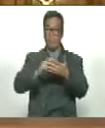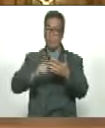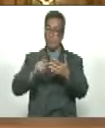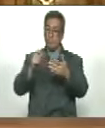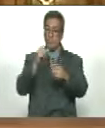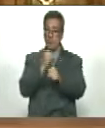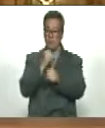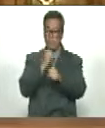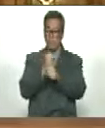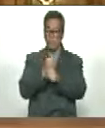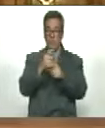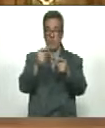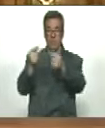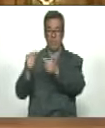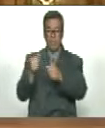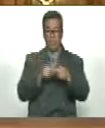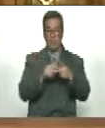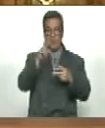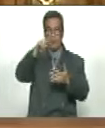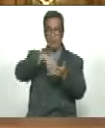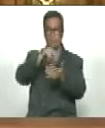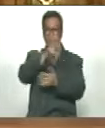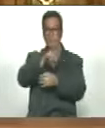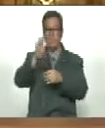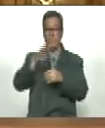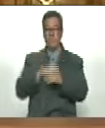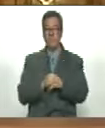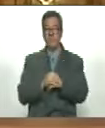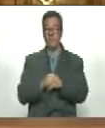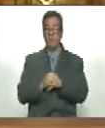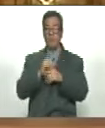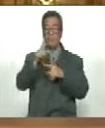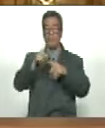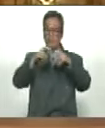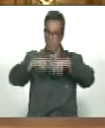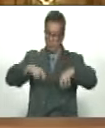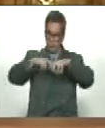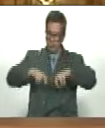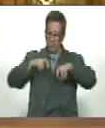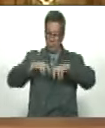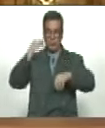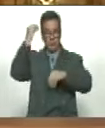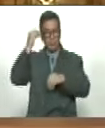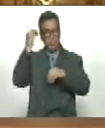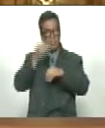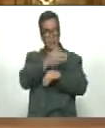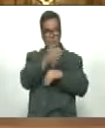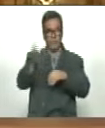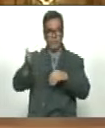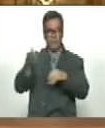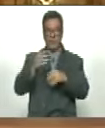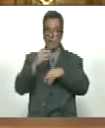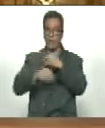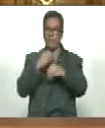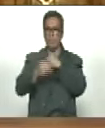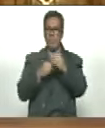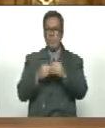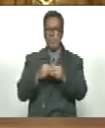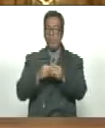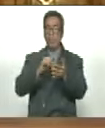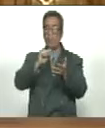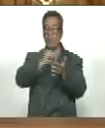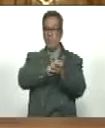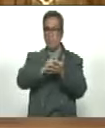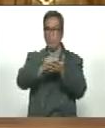ejercicio económico financiero del 2024, para su análisis y consideración en cumplimiento con lo